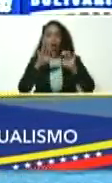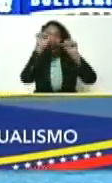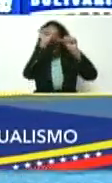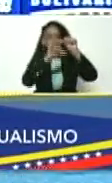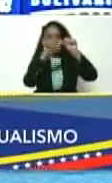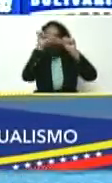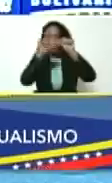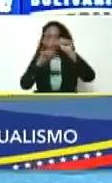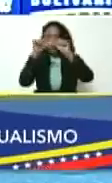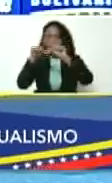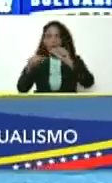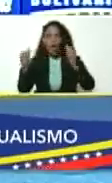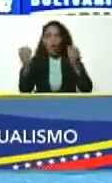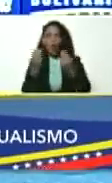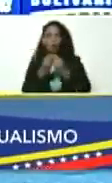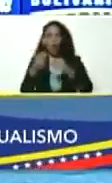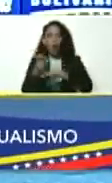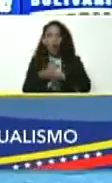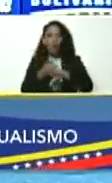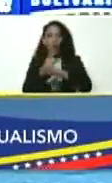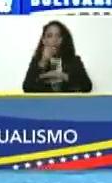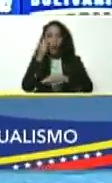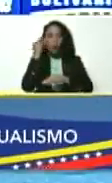con los gobernadores